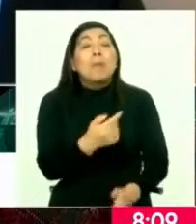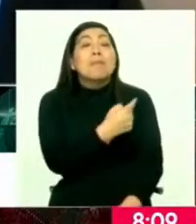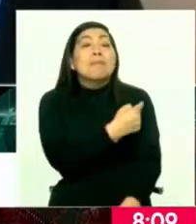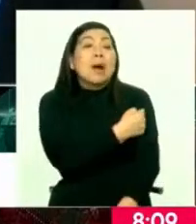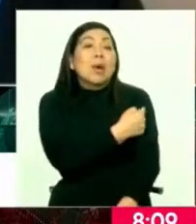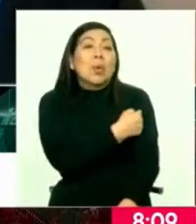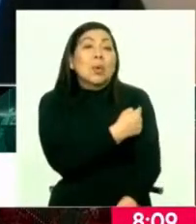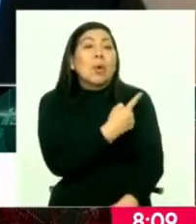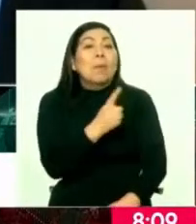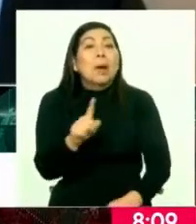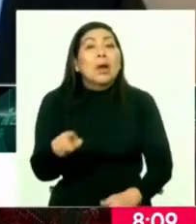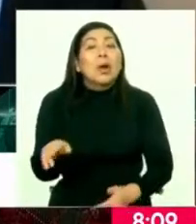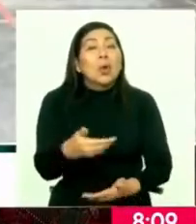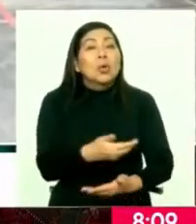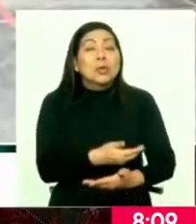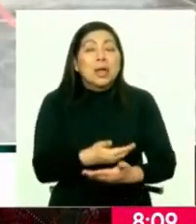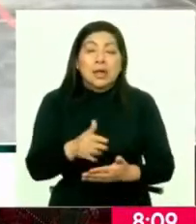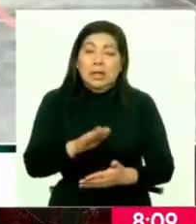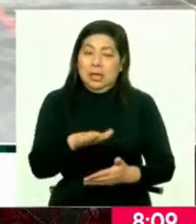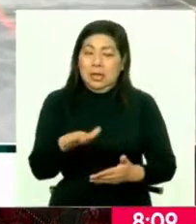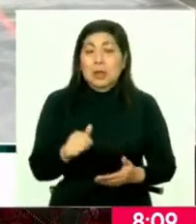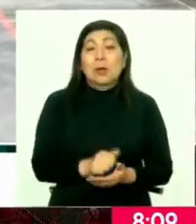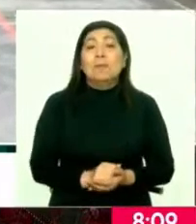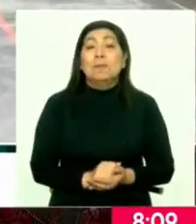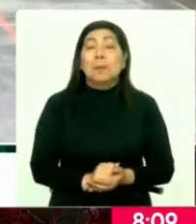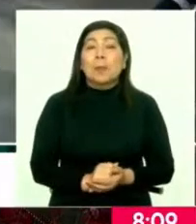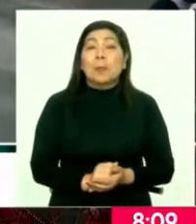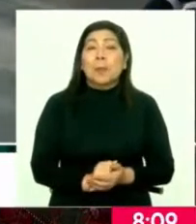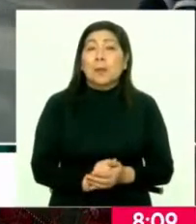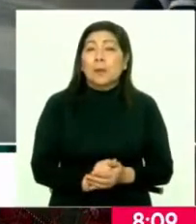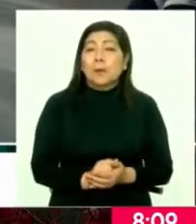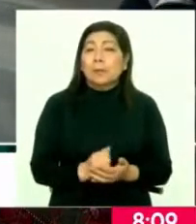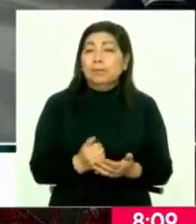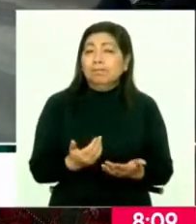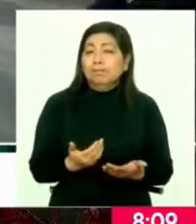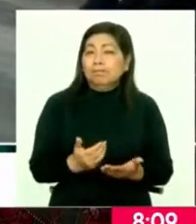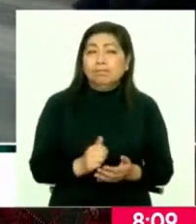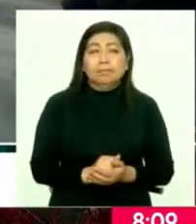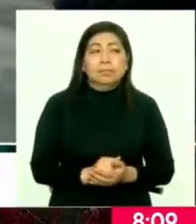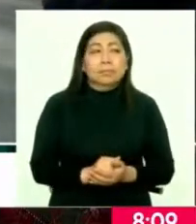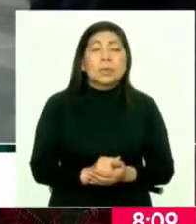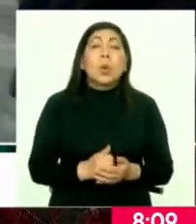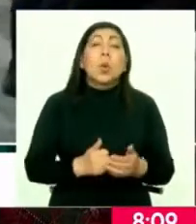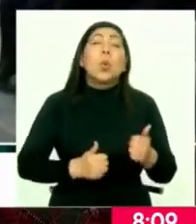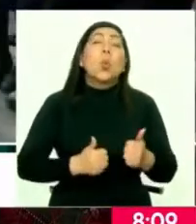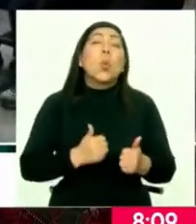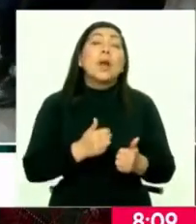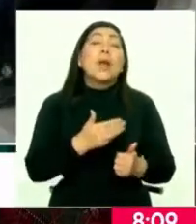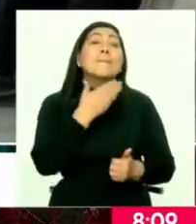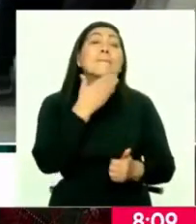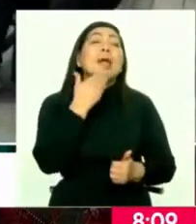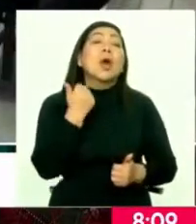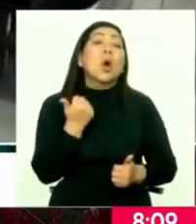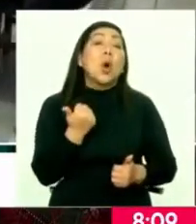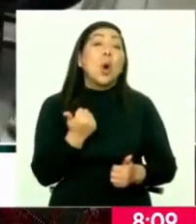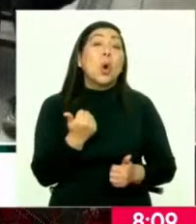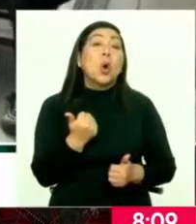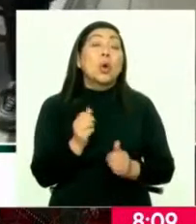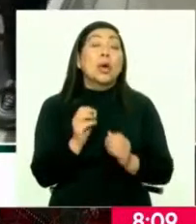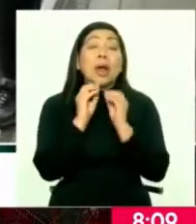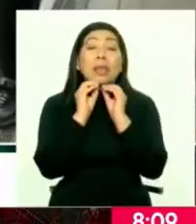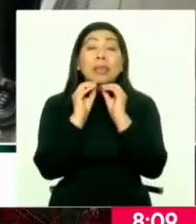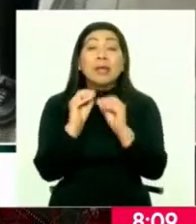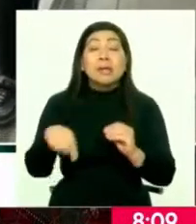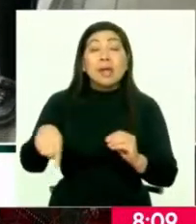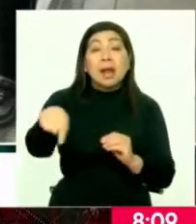en este grupo etario. Es decir, ¿cuál es la recomendación que habría que darles